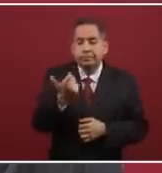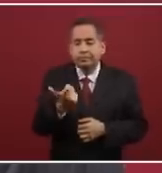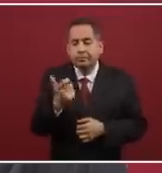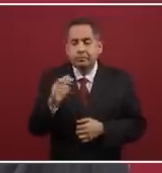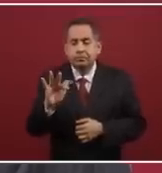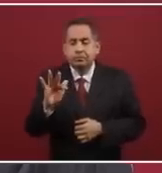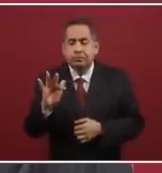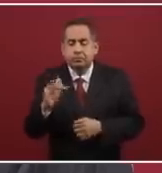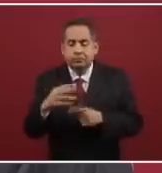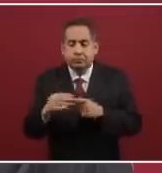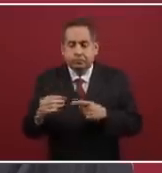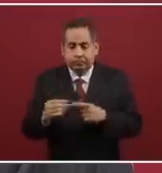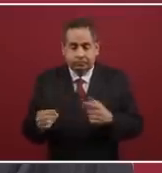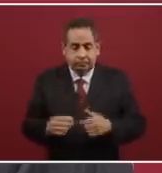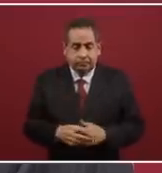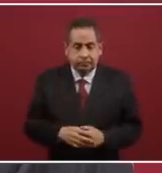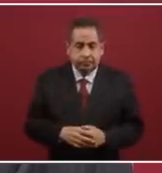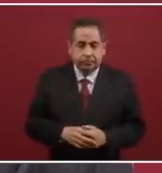13 pesos con 40 centavos,